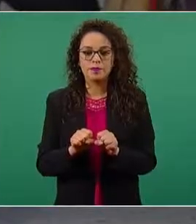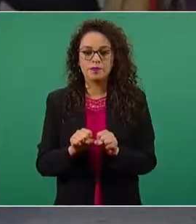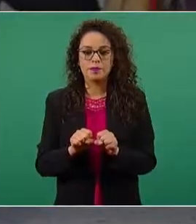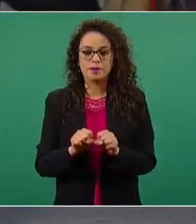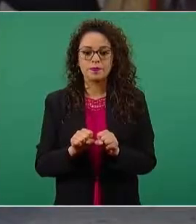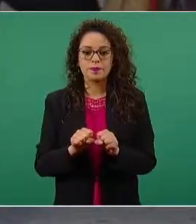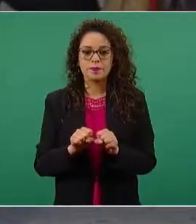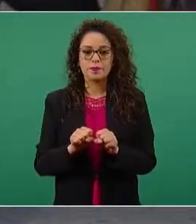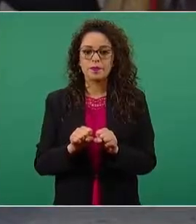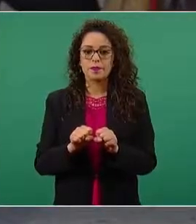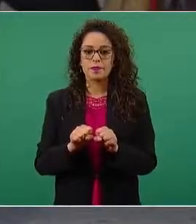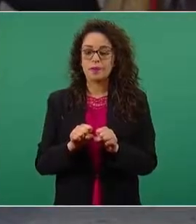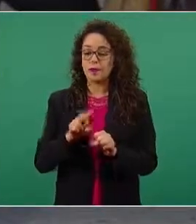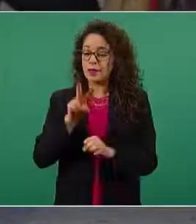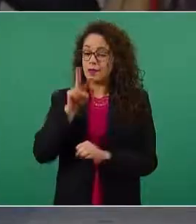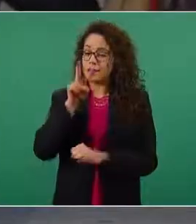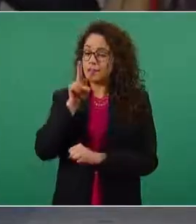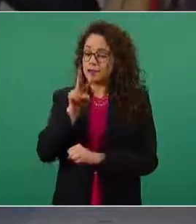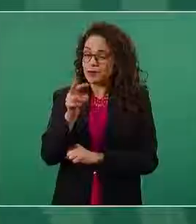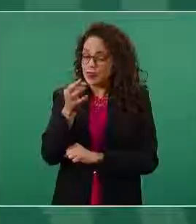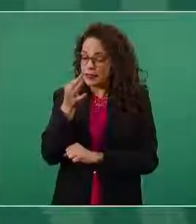casi perfecto,